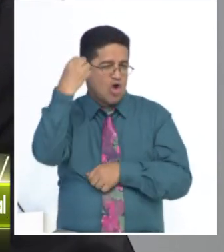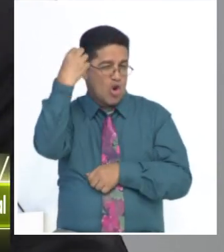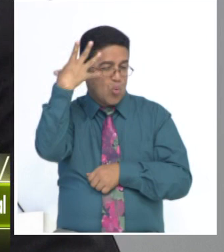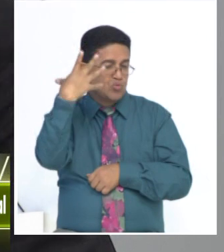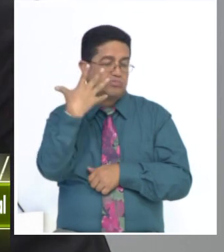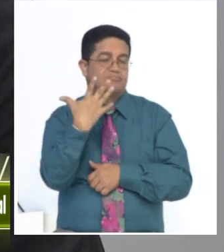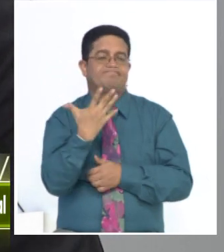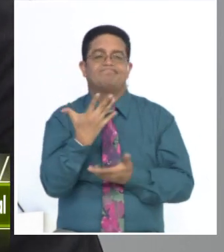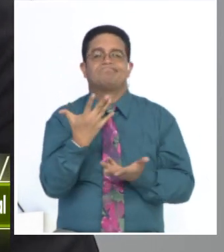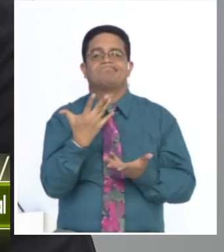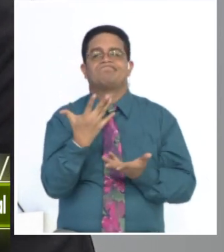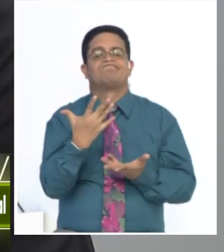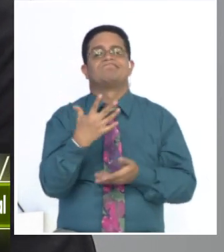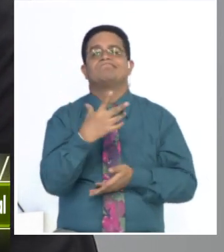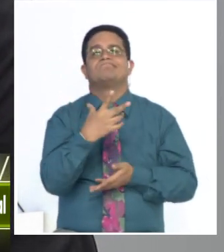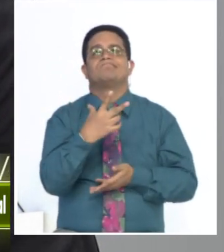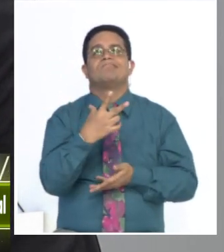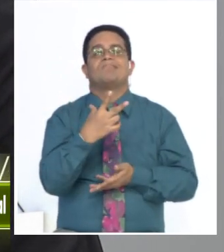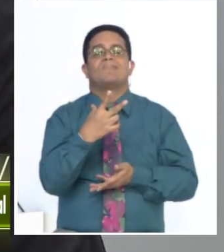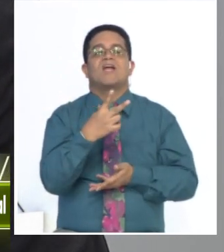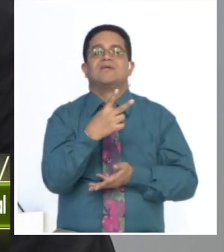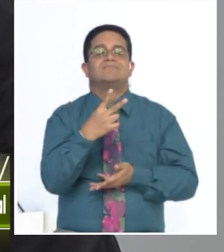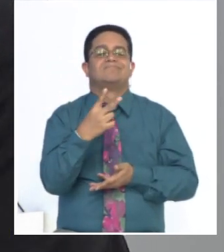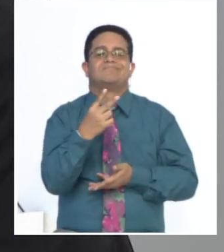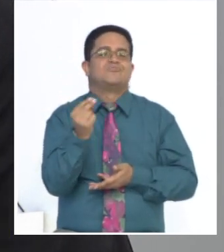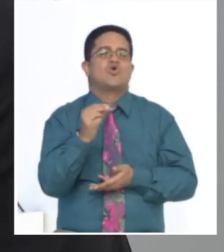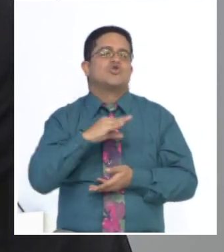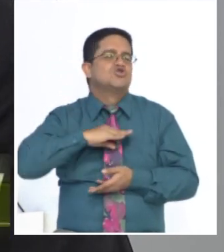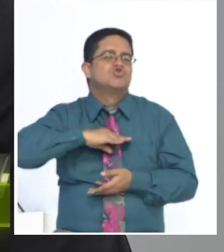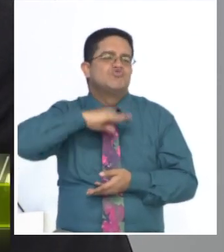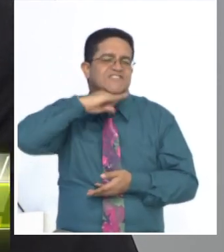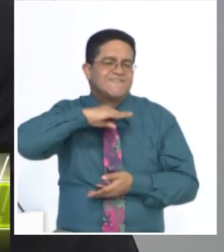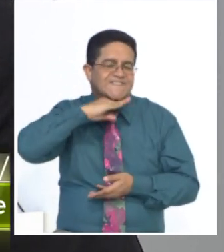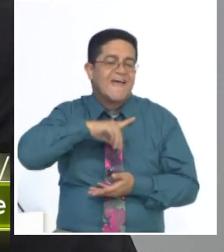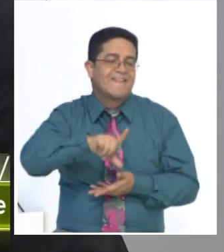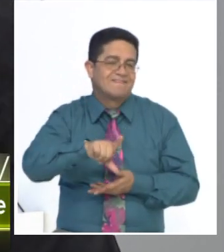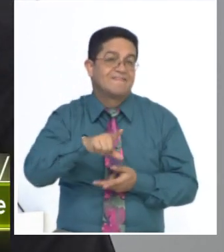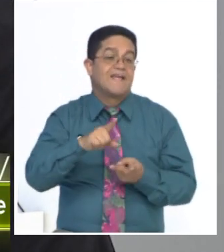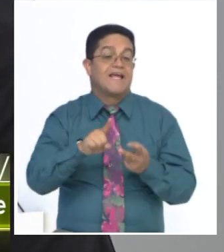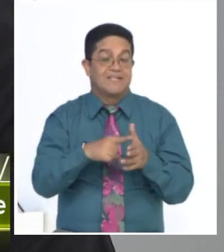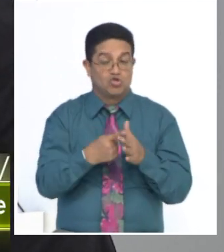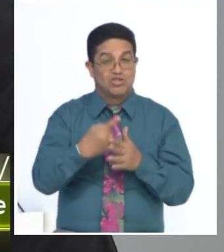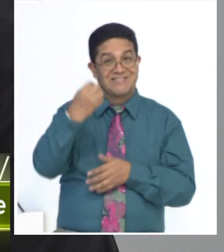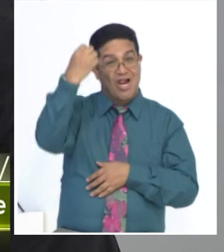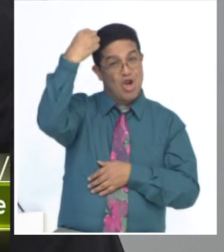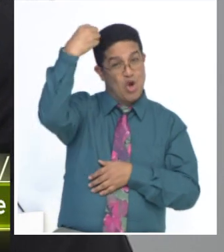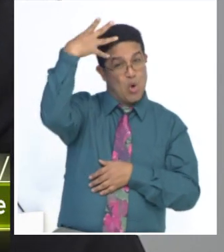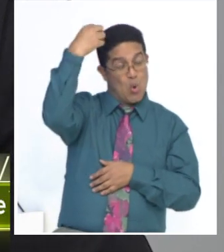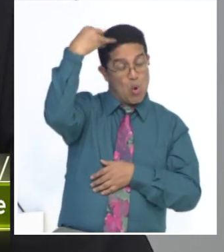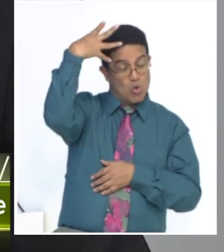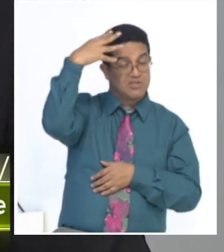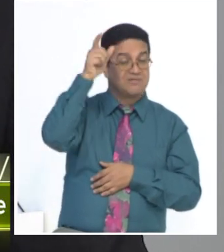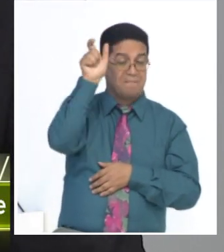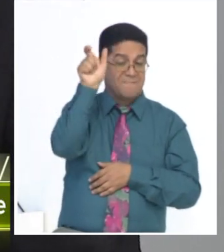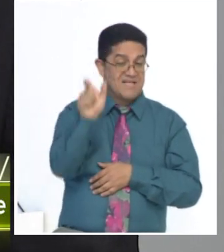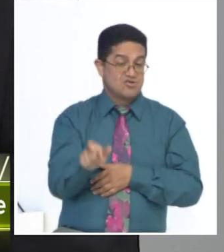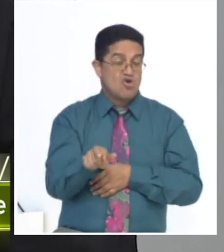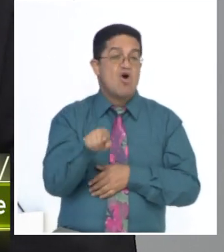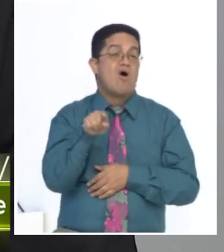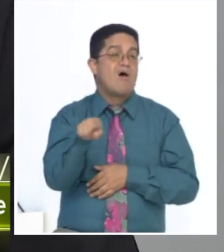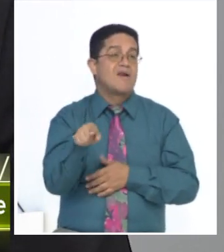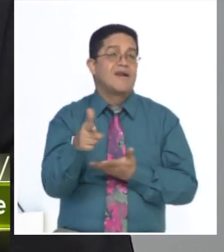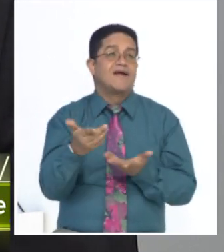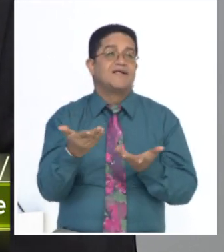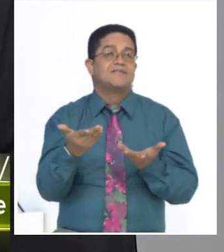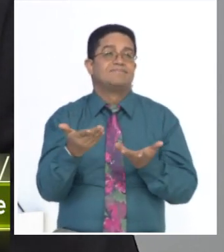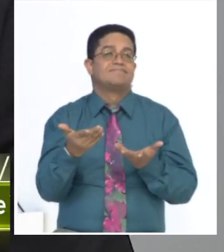cuentan con la capacidad de penetración suficiente, y la radiación que se le está aplicando en ese momento al paciente